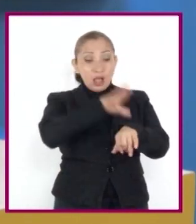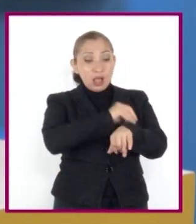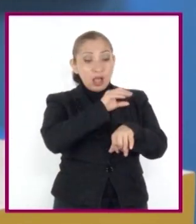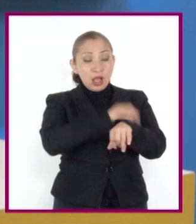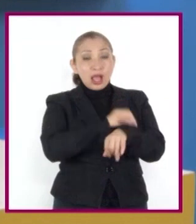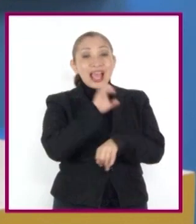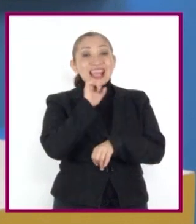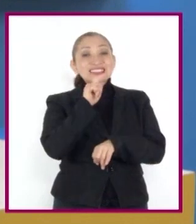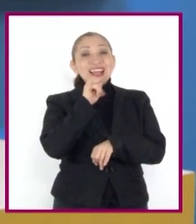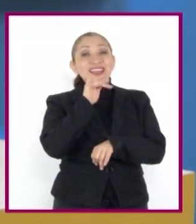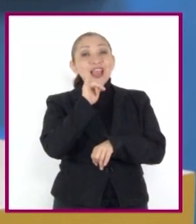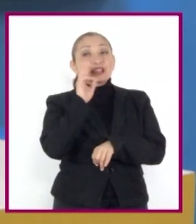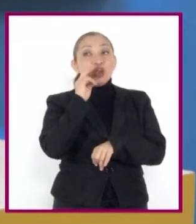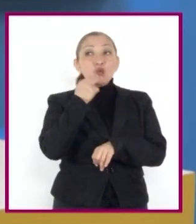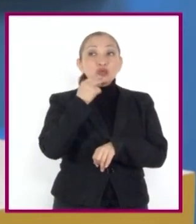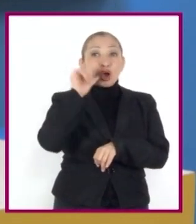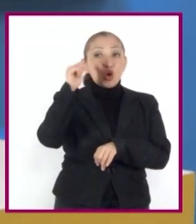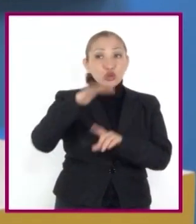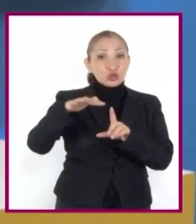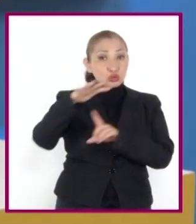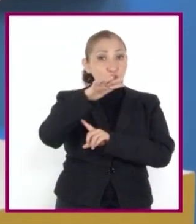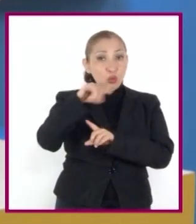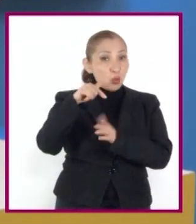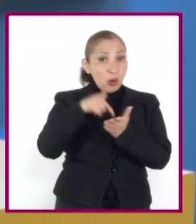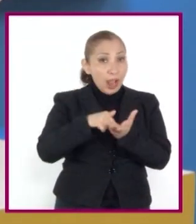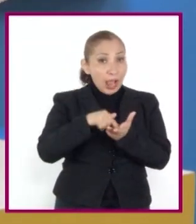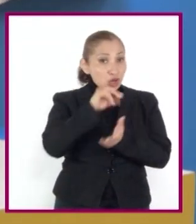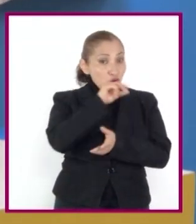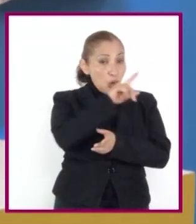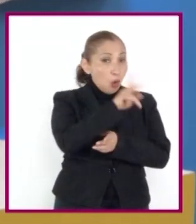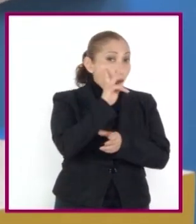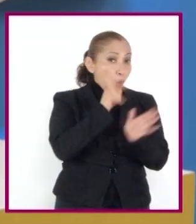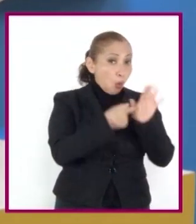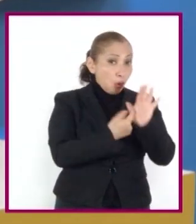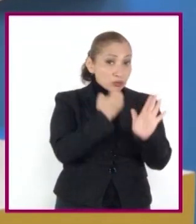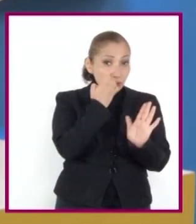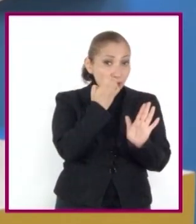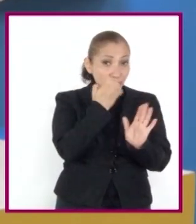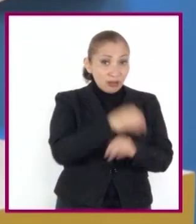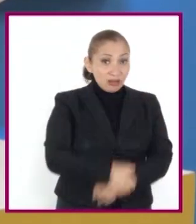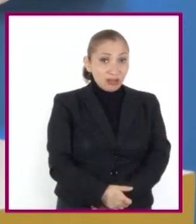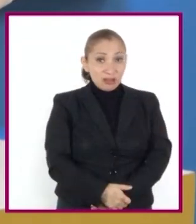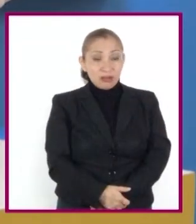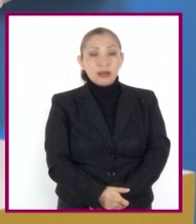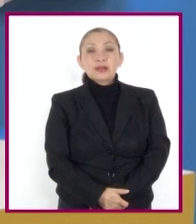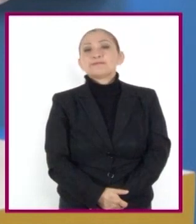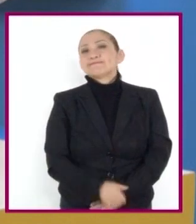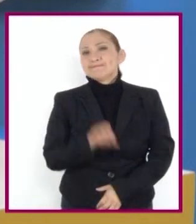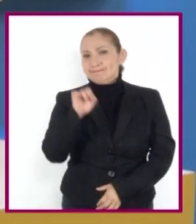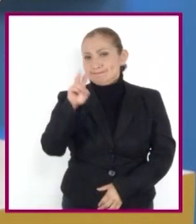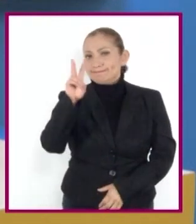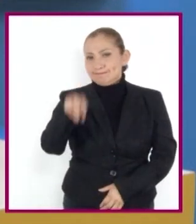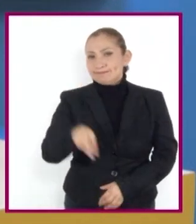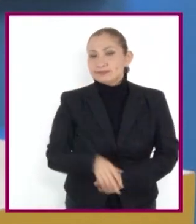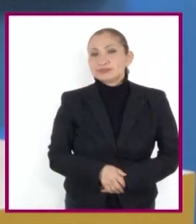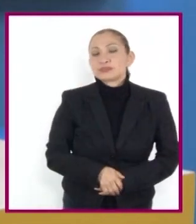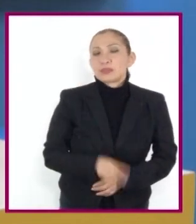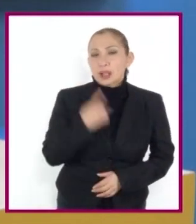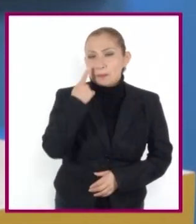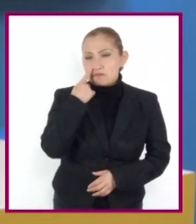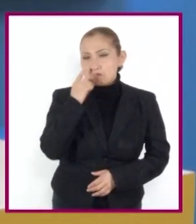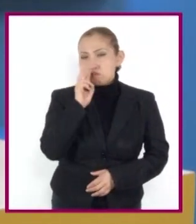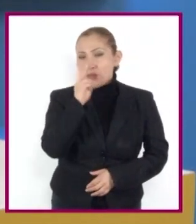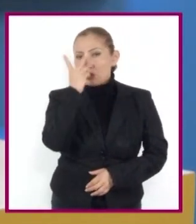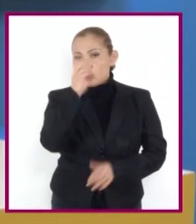electroestática se emplea en algún otro contexto que no sea una demostración de clase? Por supuesto, Leslie. Te voy a